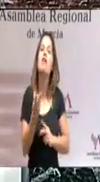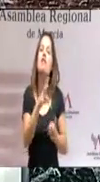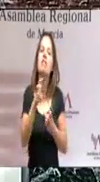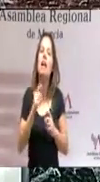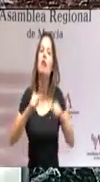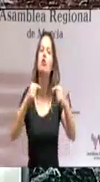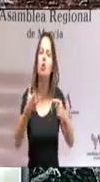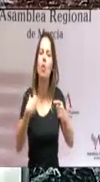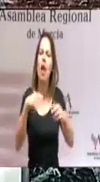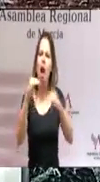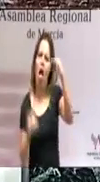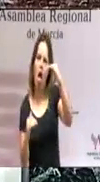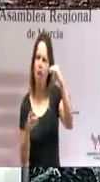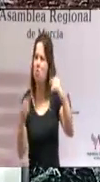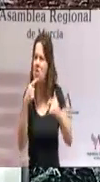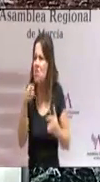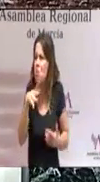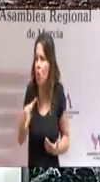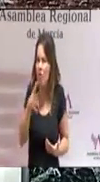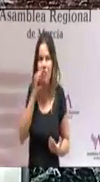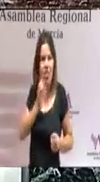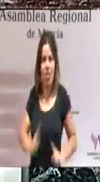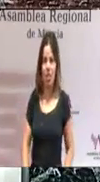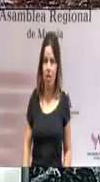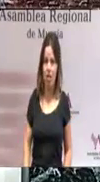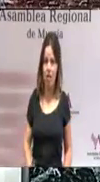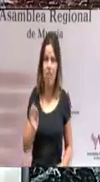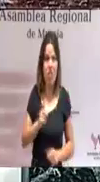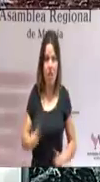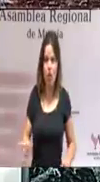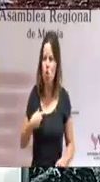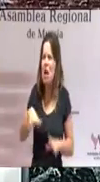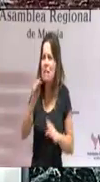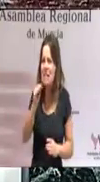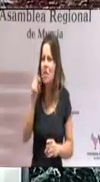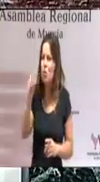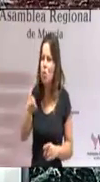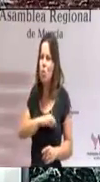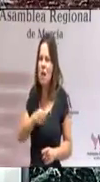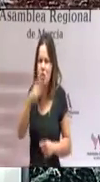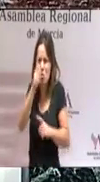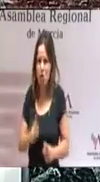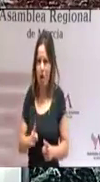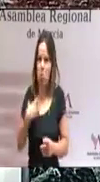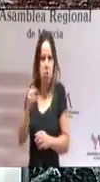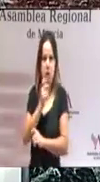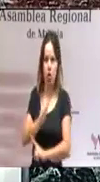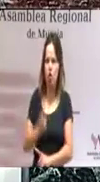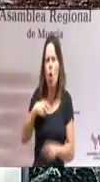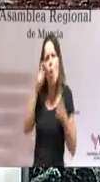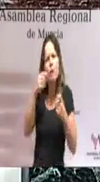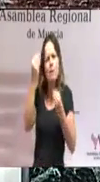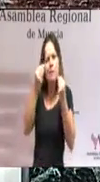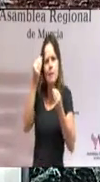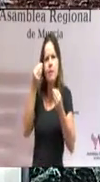provocan desigualdades. ¿Pero por qué dice eso si no es verdad? No puedo entender que usted no sepa eso. Y me cuesta